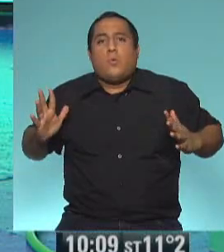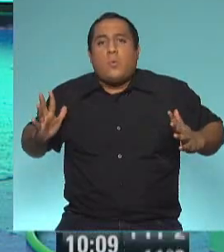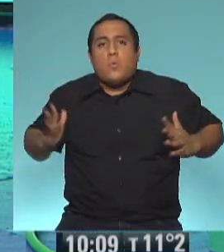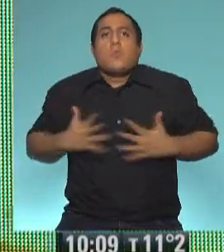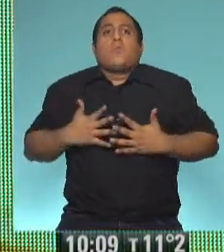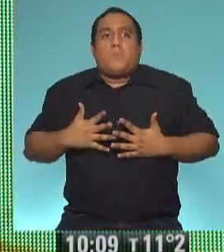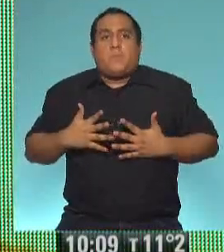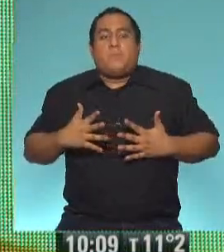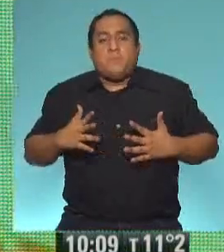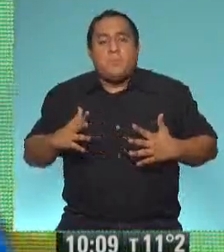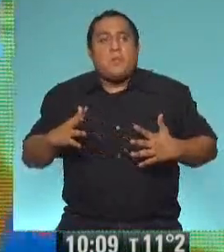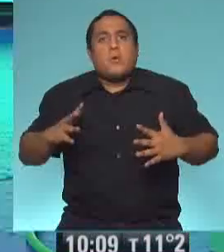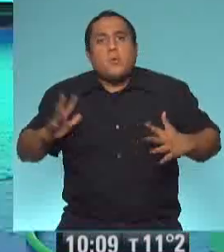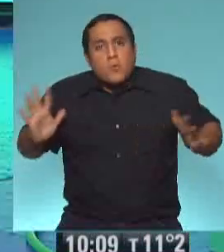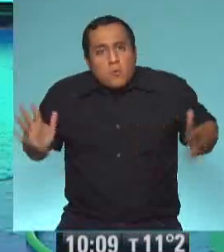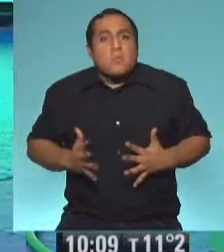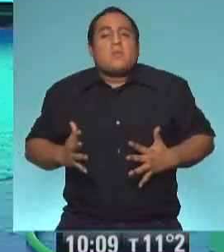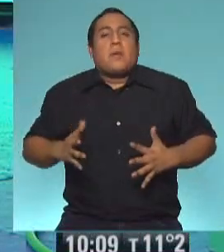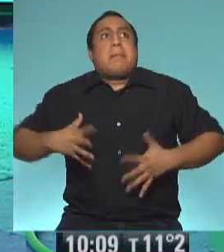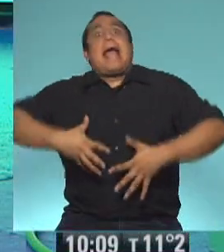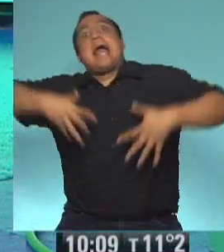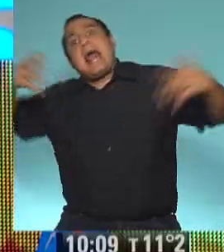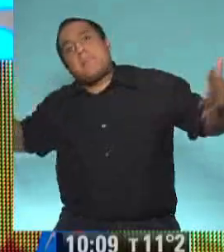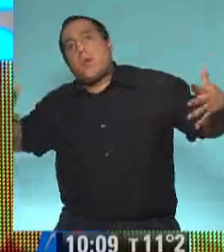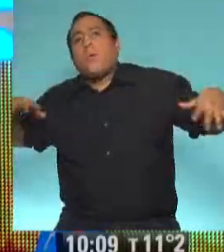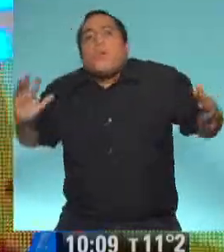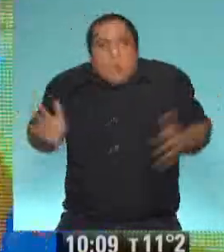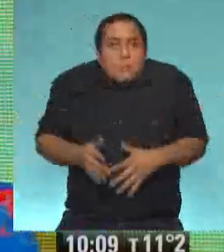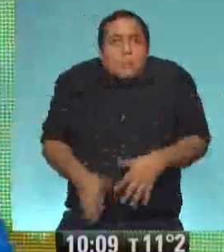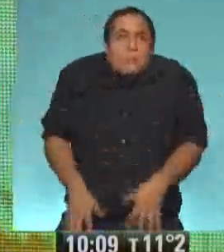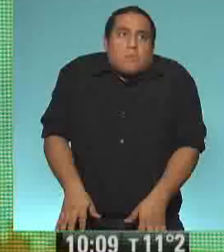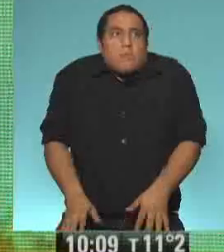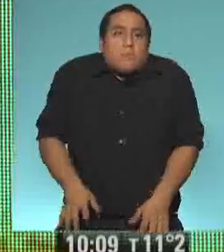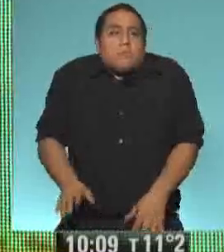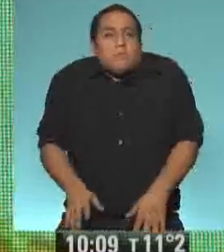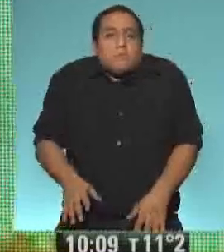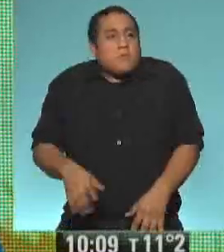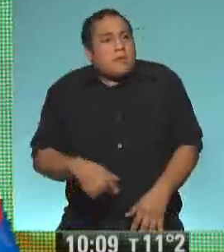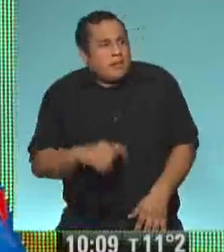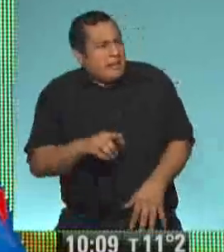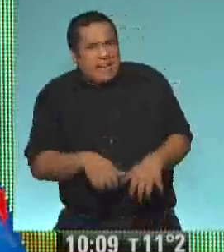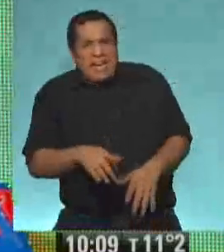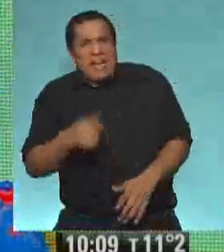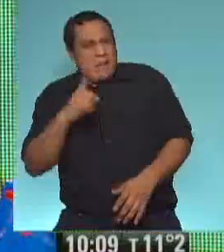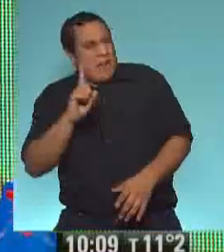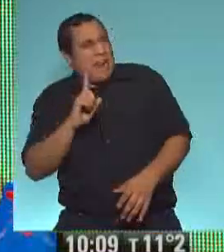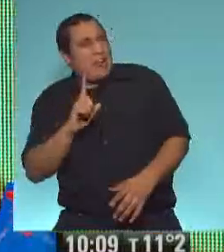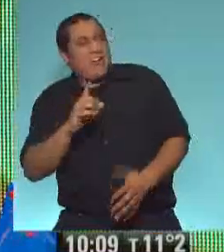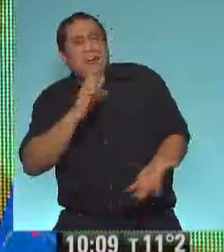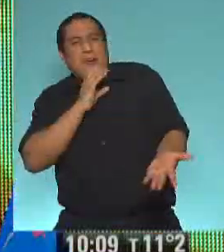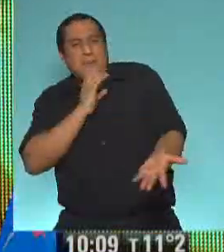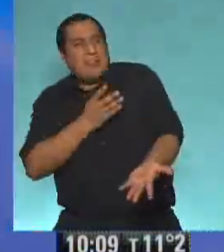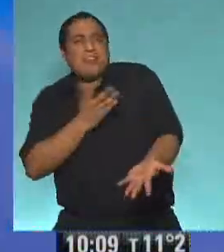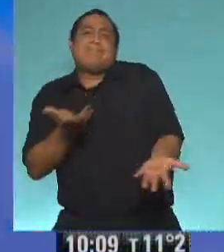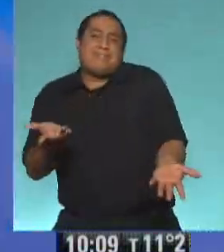sean graciosas. O muy grandes o muy chiquititas. O muy grandes o muy pequeñas. Claro, que sí, les queden apretadas, cosas que la caminata les quede un poco más graciosa.